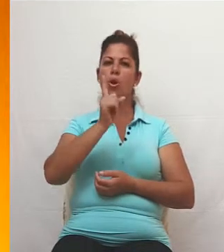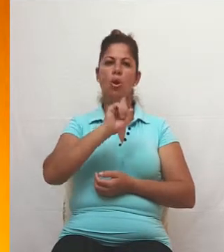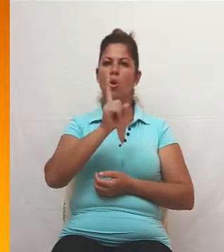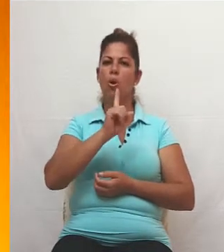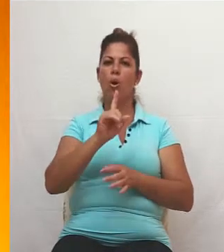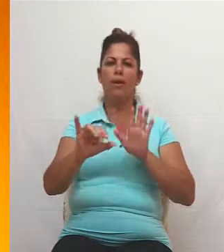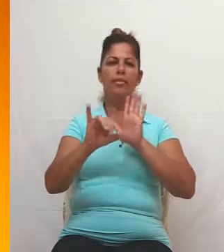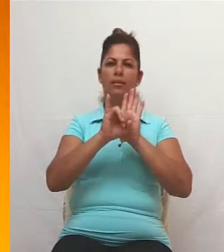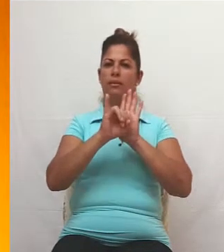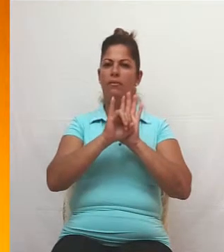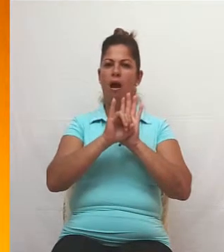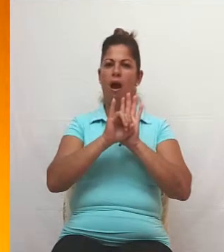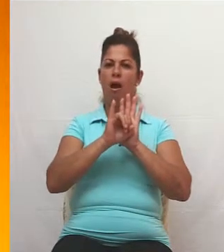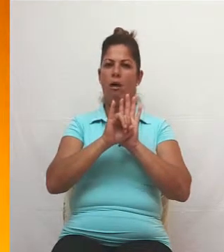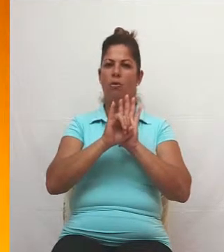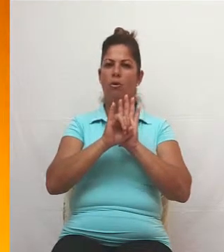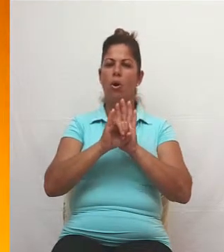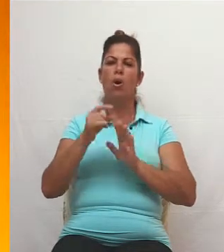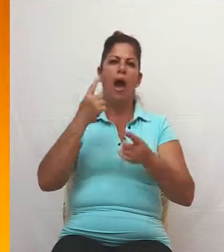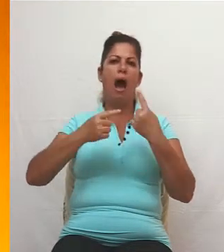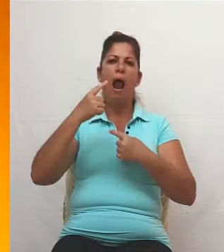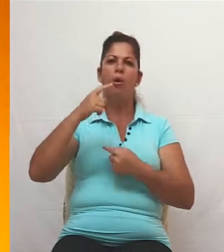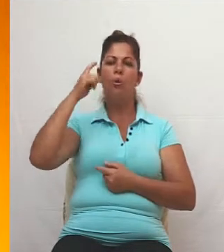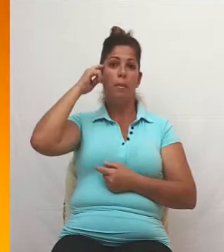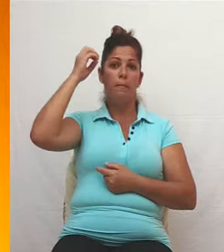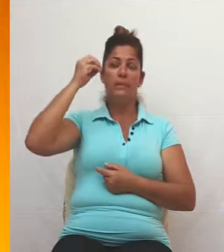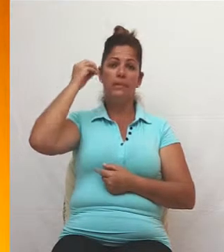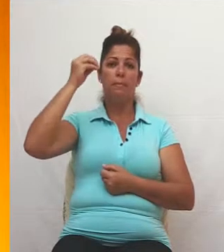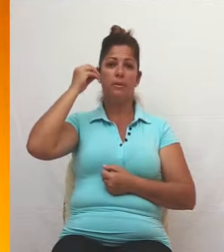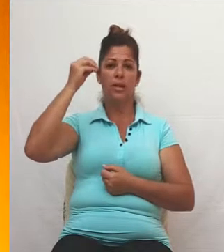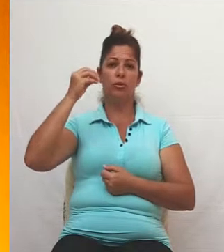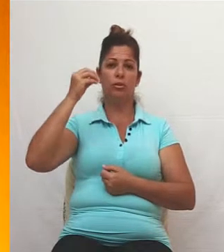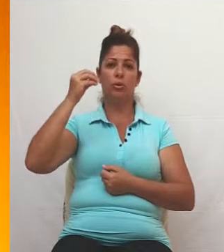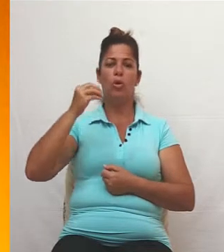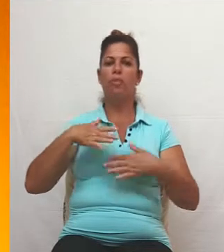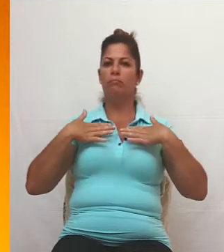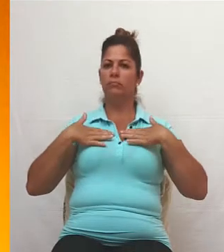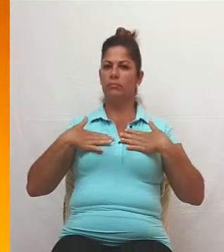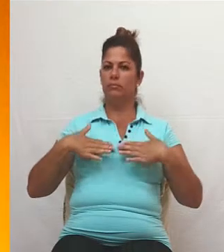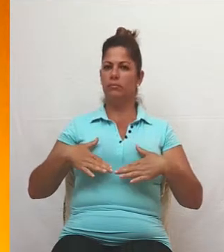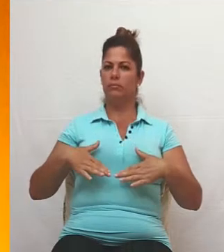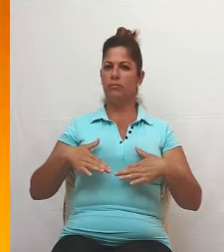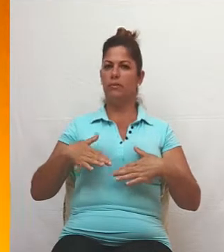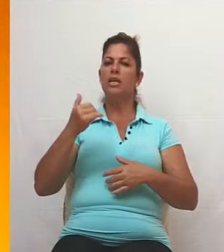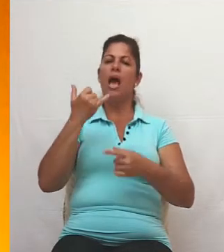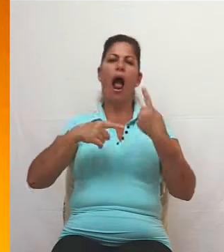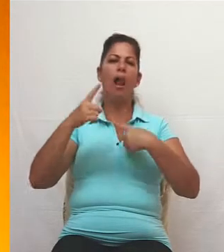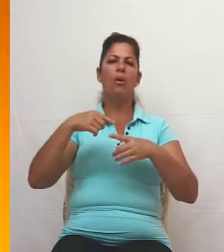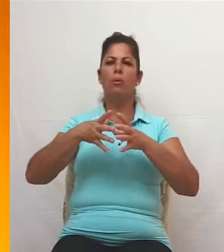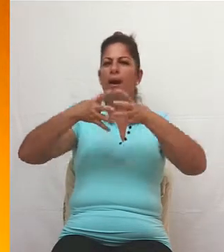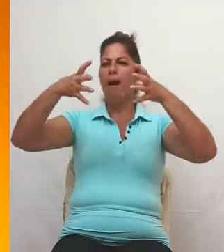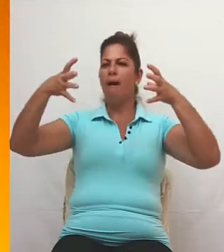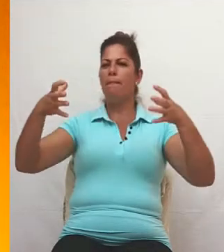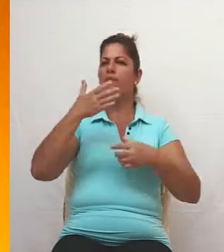al no identificar me con las reacciones del pensamiento se produce un estado de coherencia y